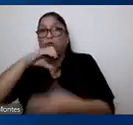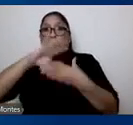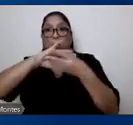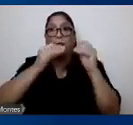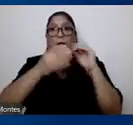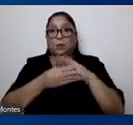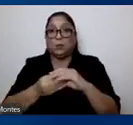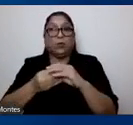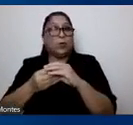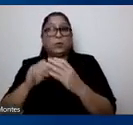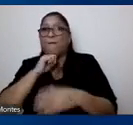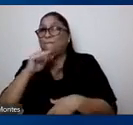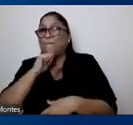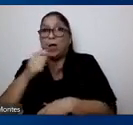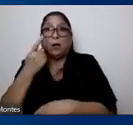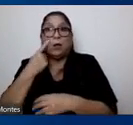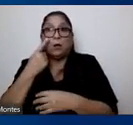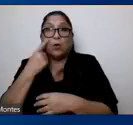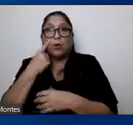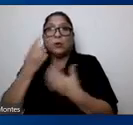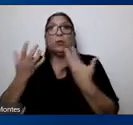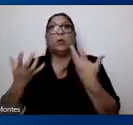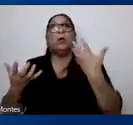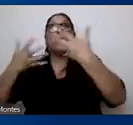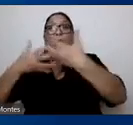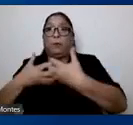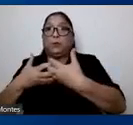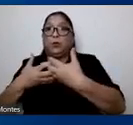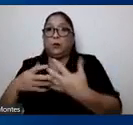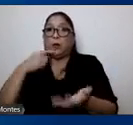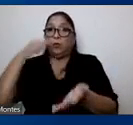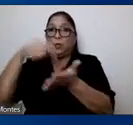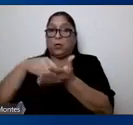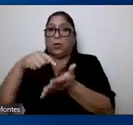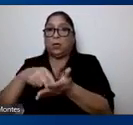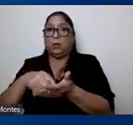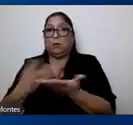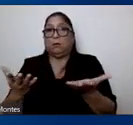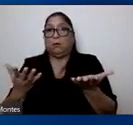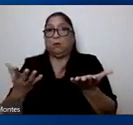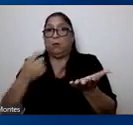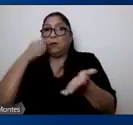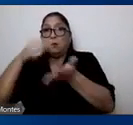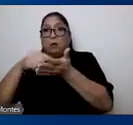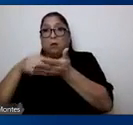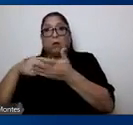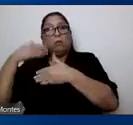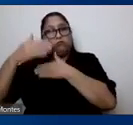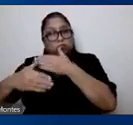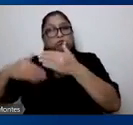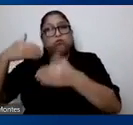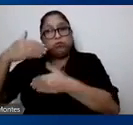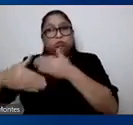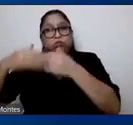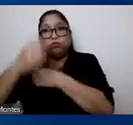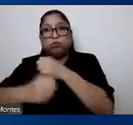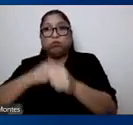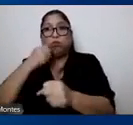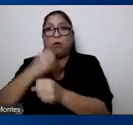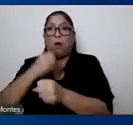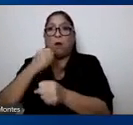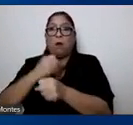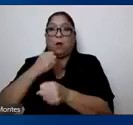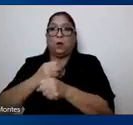aún no conocemos en relación a personas desaparecidas, que año tras año aumentan. Las cifras